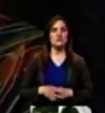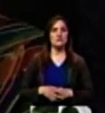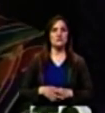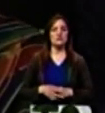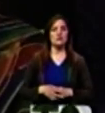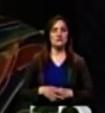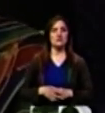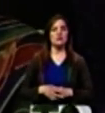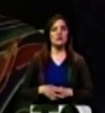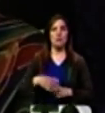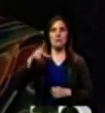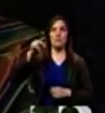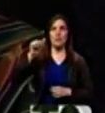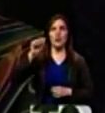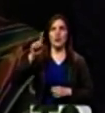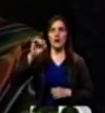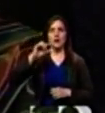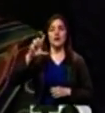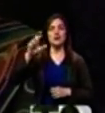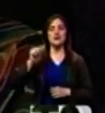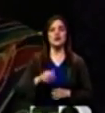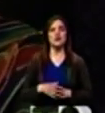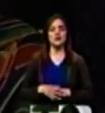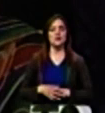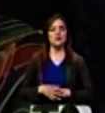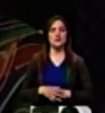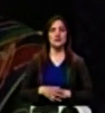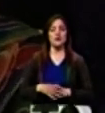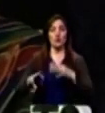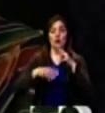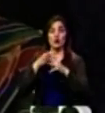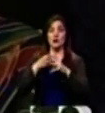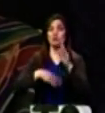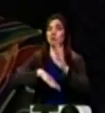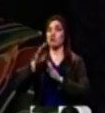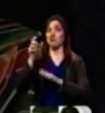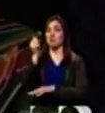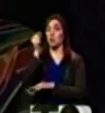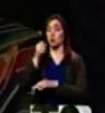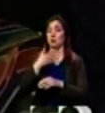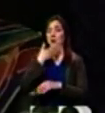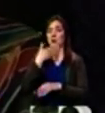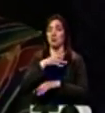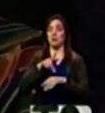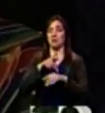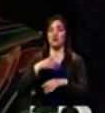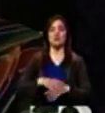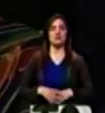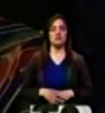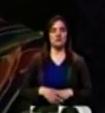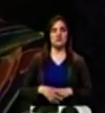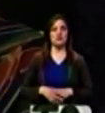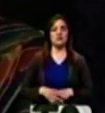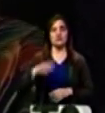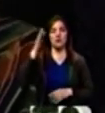para el español Juan José Padilla, número uno en el escalafón taurino mundial. El maestro de Francia, Juan Bautista Yalaber, con toda su